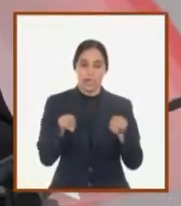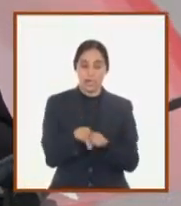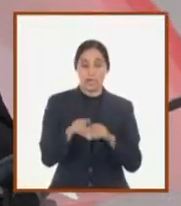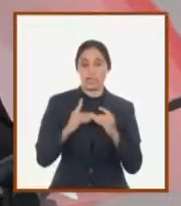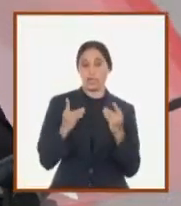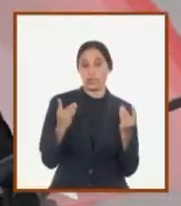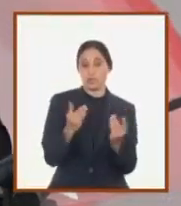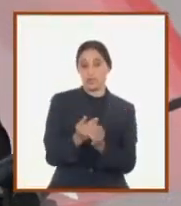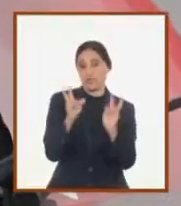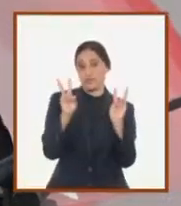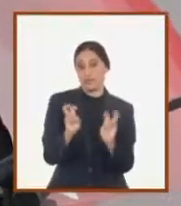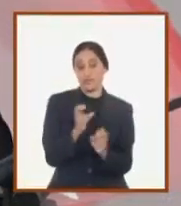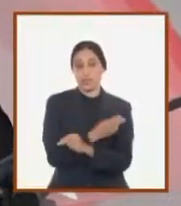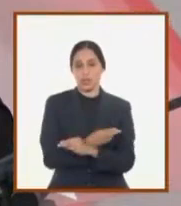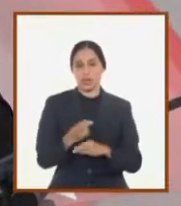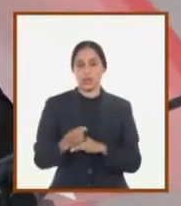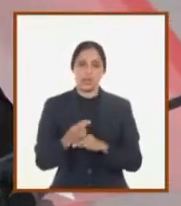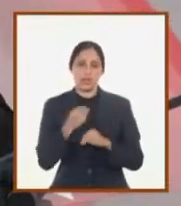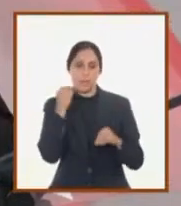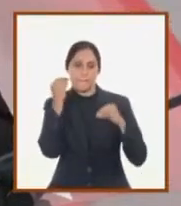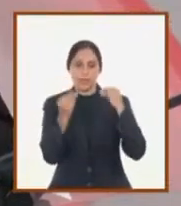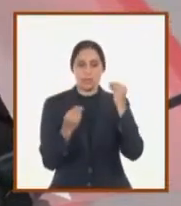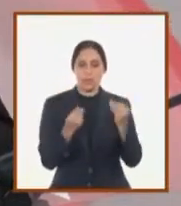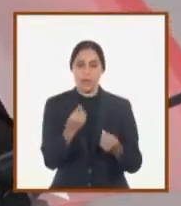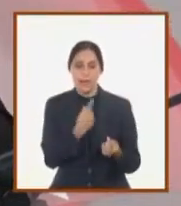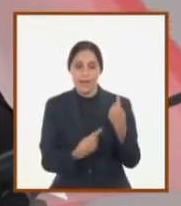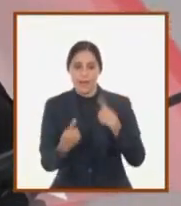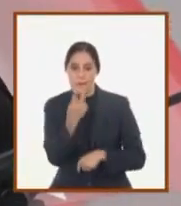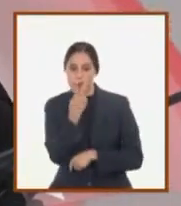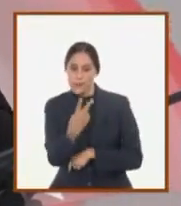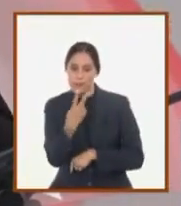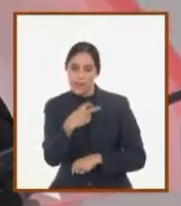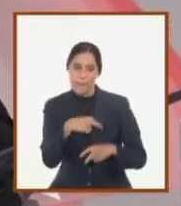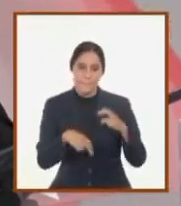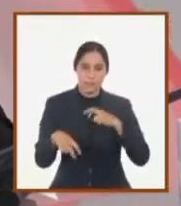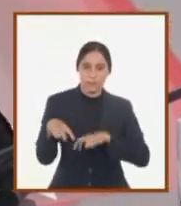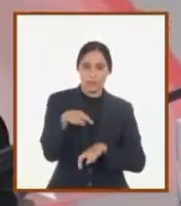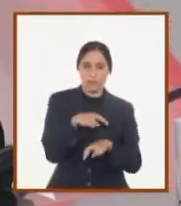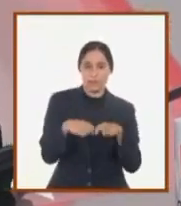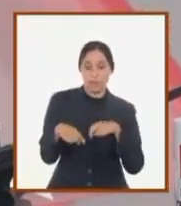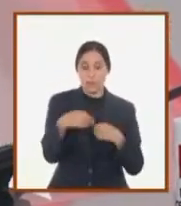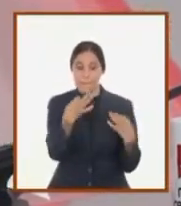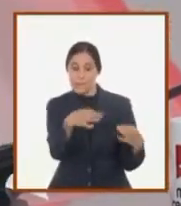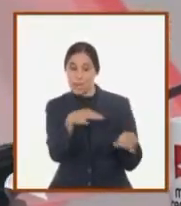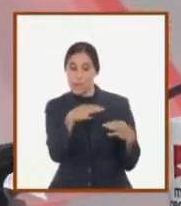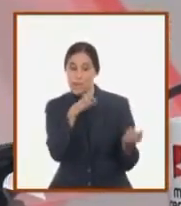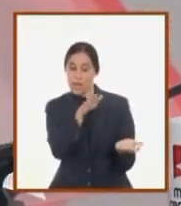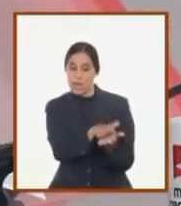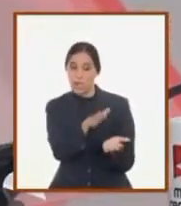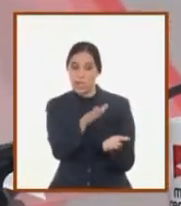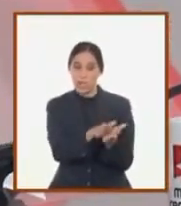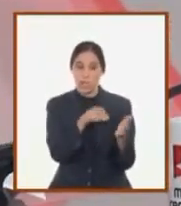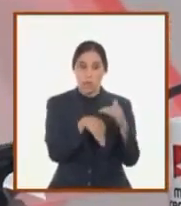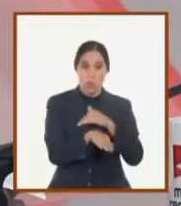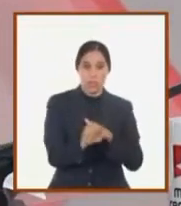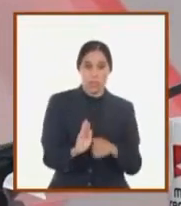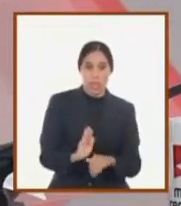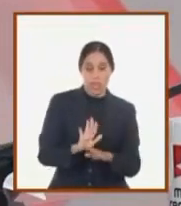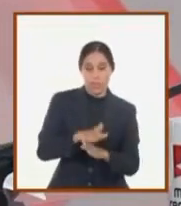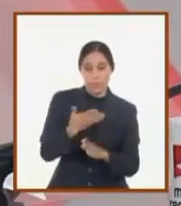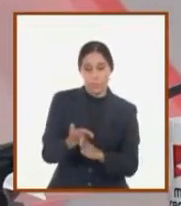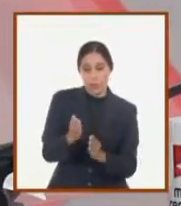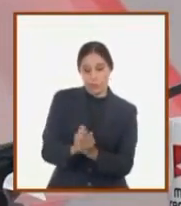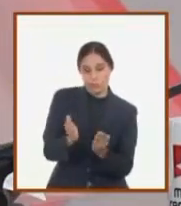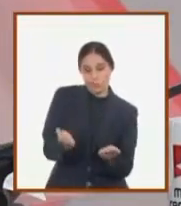sino también se preocupó porque aquellas investigaciones aquellos papelitos se convirtieran también en libro y tuviéramos la